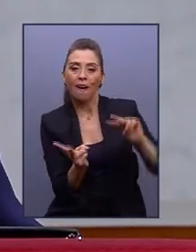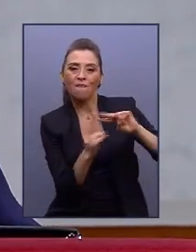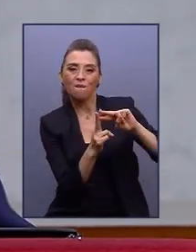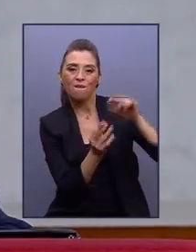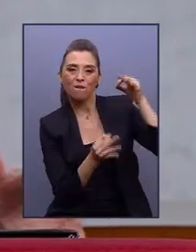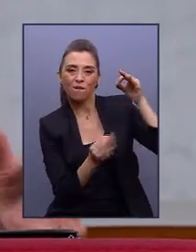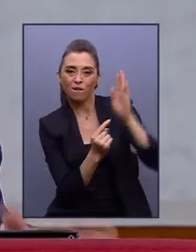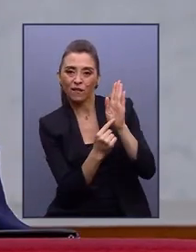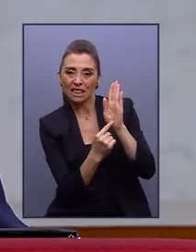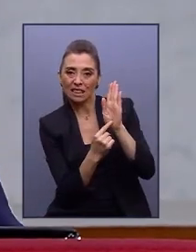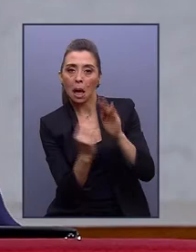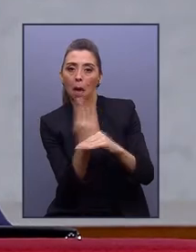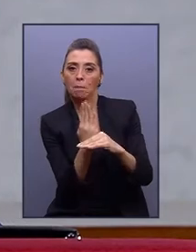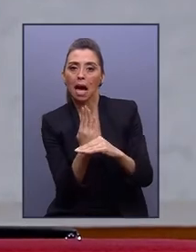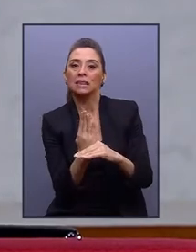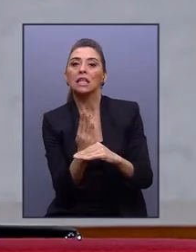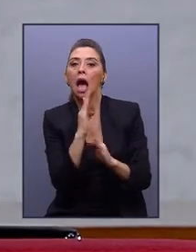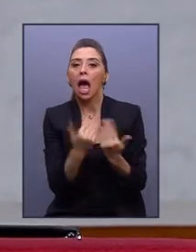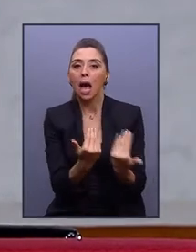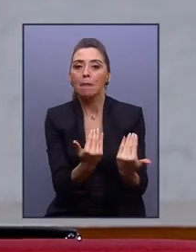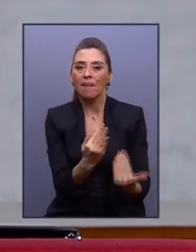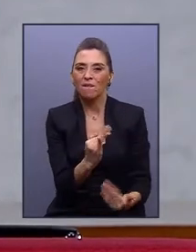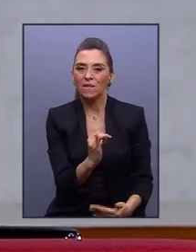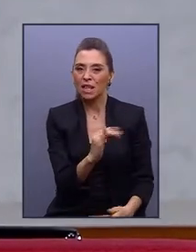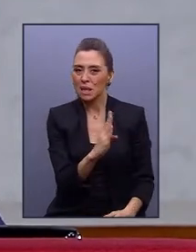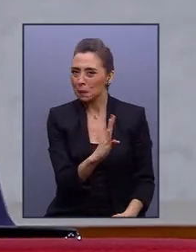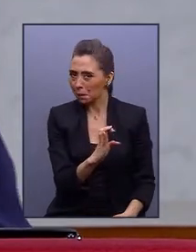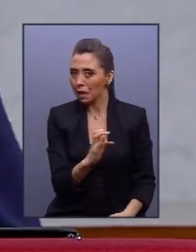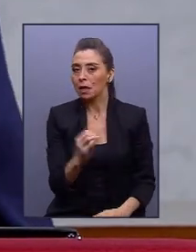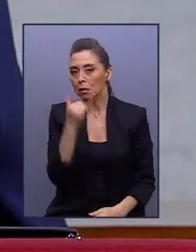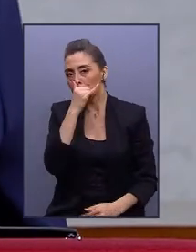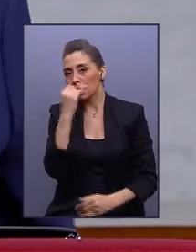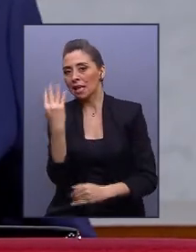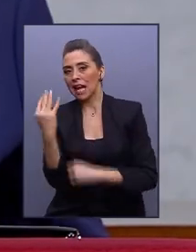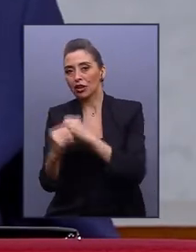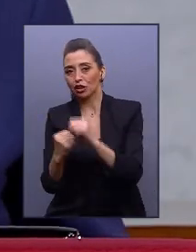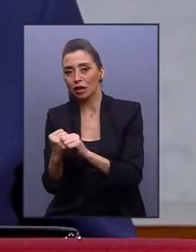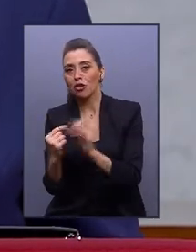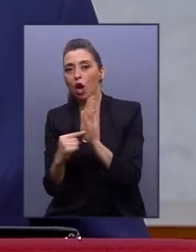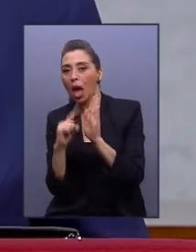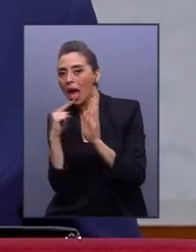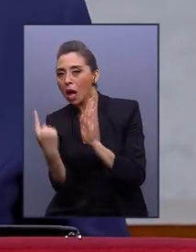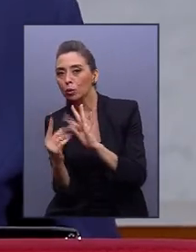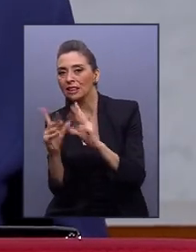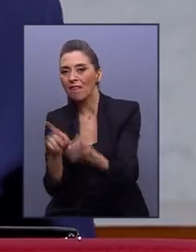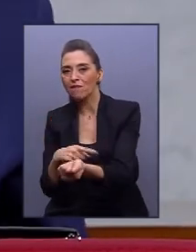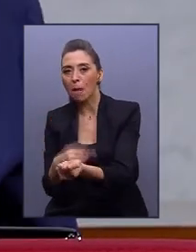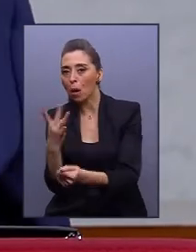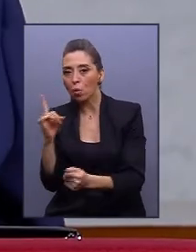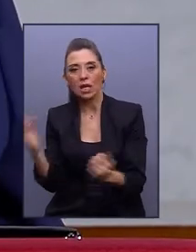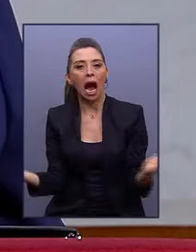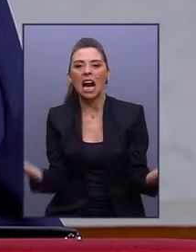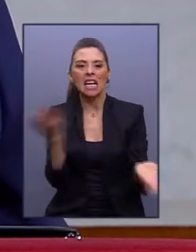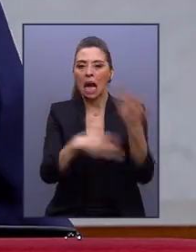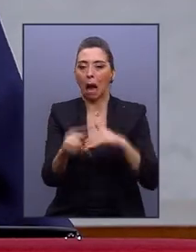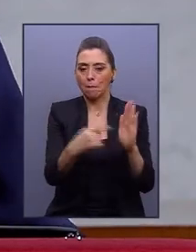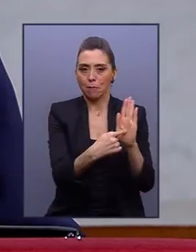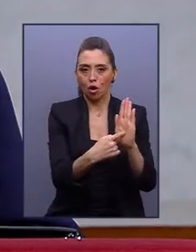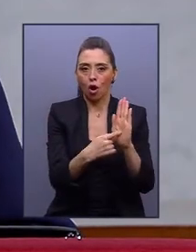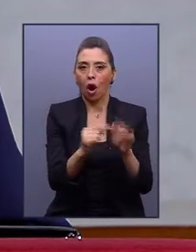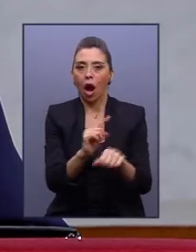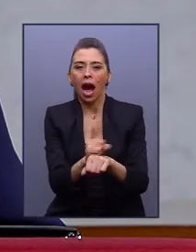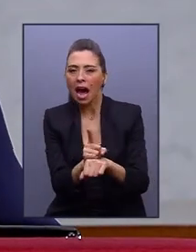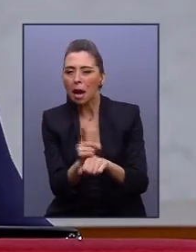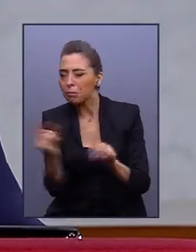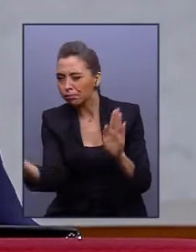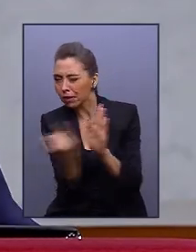de emergencia, FIBE, vino a reemplazar después de 14 años a la encuesta familiar única y permite rescatar la información de forma más rápida